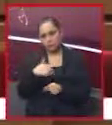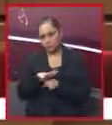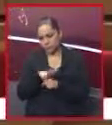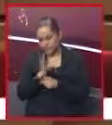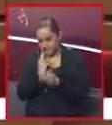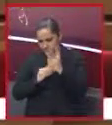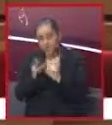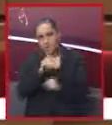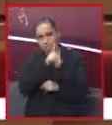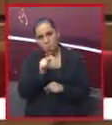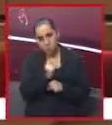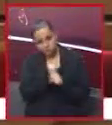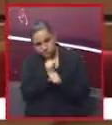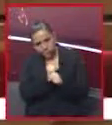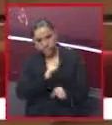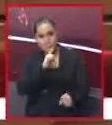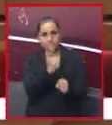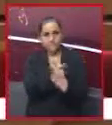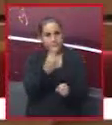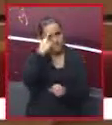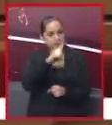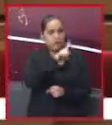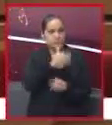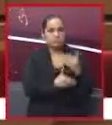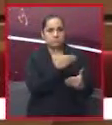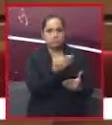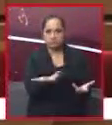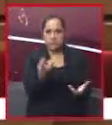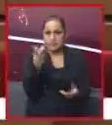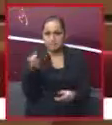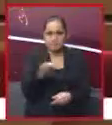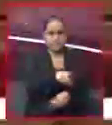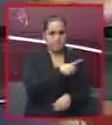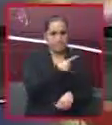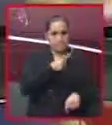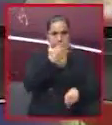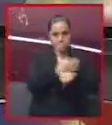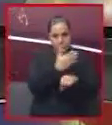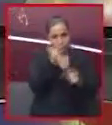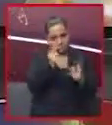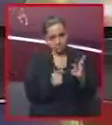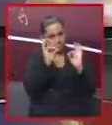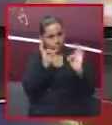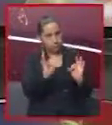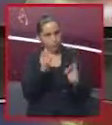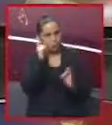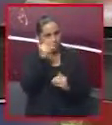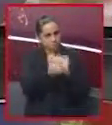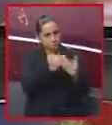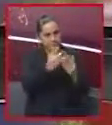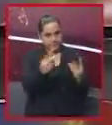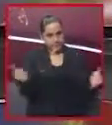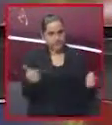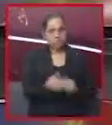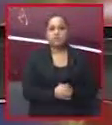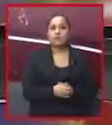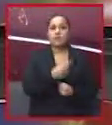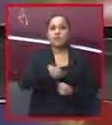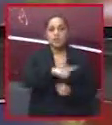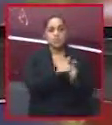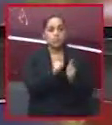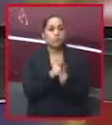indebidas con la finalidad de perseguirlas y sancionarlas efectivamente. Y por la bancada del Revolucionario Institucional, el senador